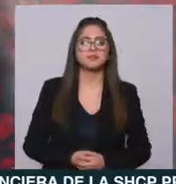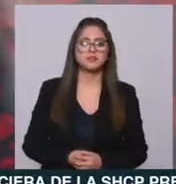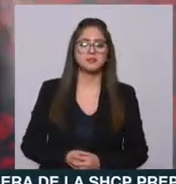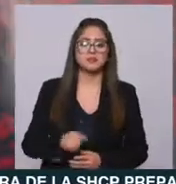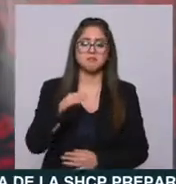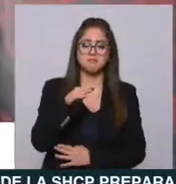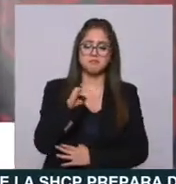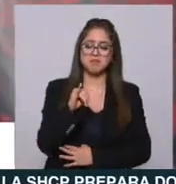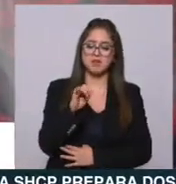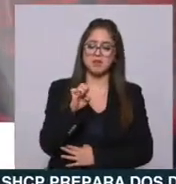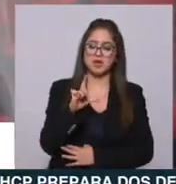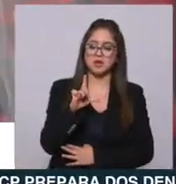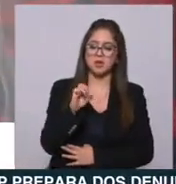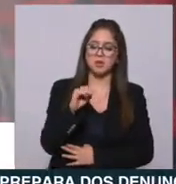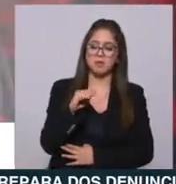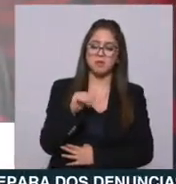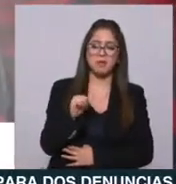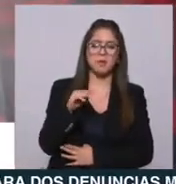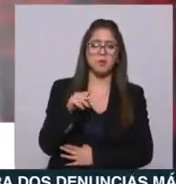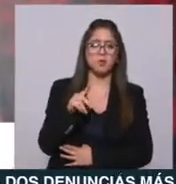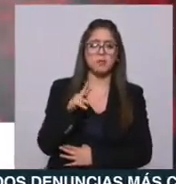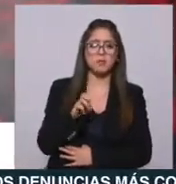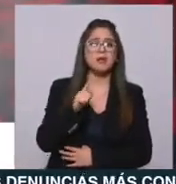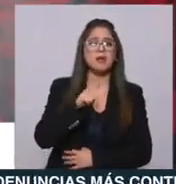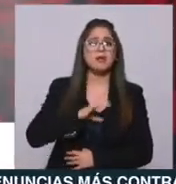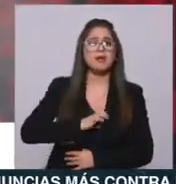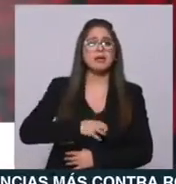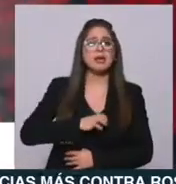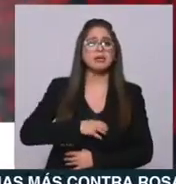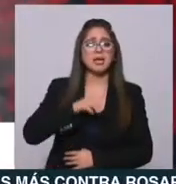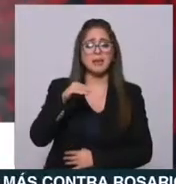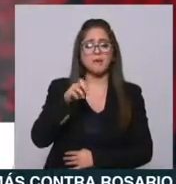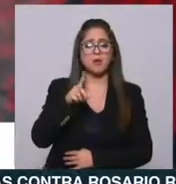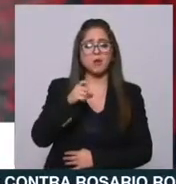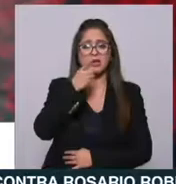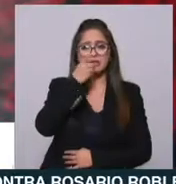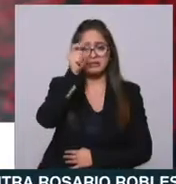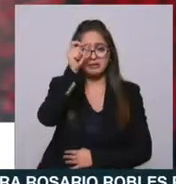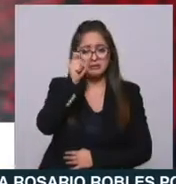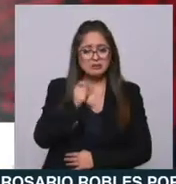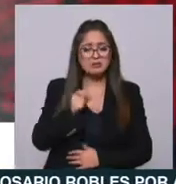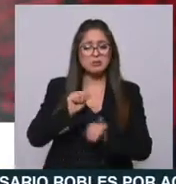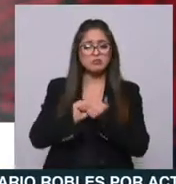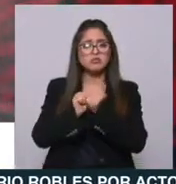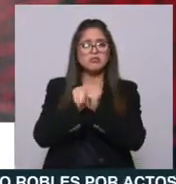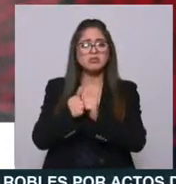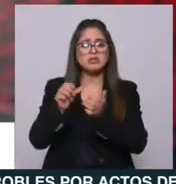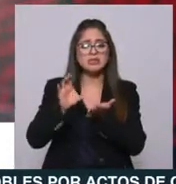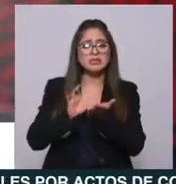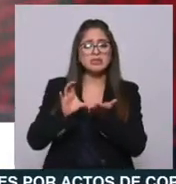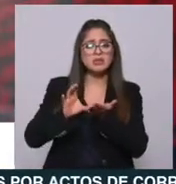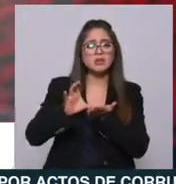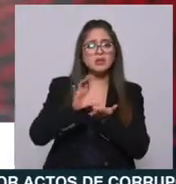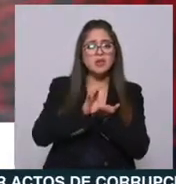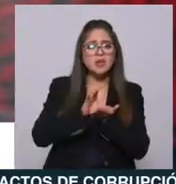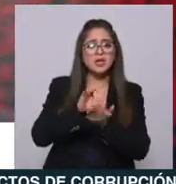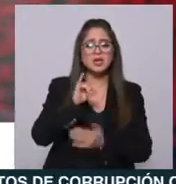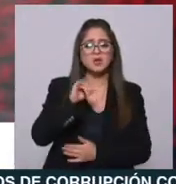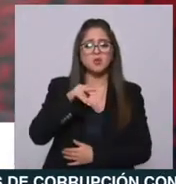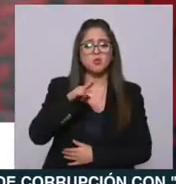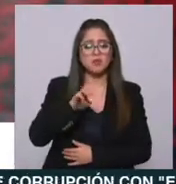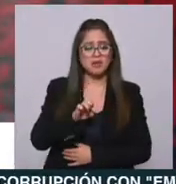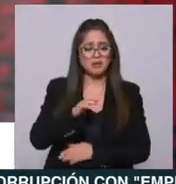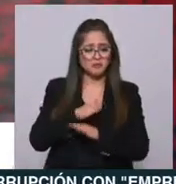El mieloma múltiple es un tipo de cáncer en la médula ósea que se produce por una transformación maligna de células del sistema inmunitario.